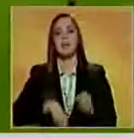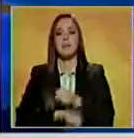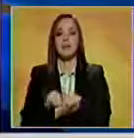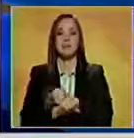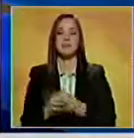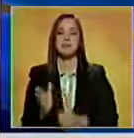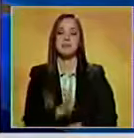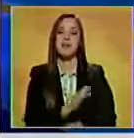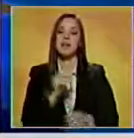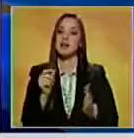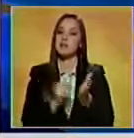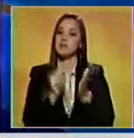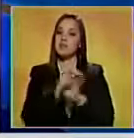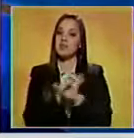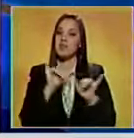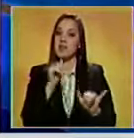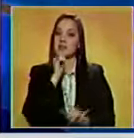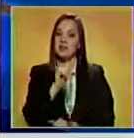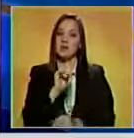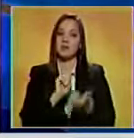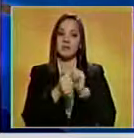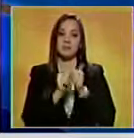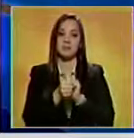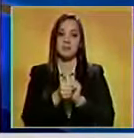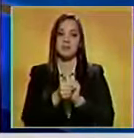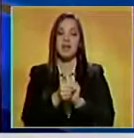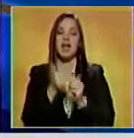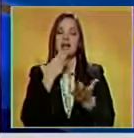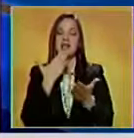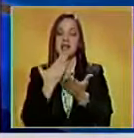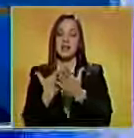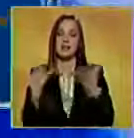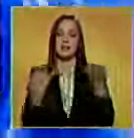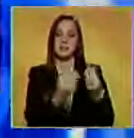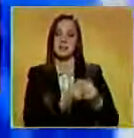Porto. Bien, hasta aquí la información deportiva en Noticiero Venevisión. Gracias por su compañía.